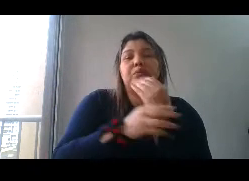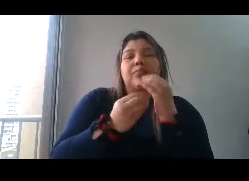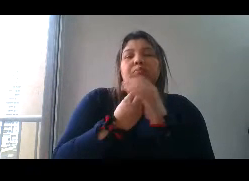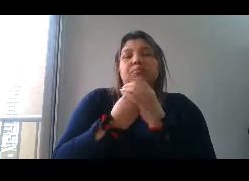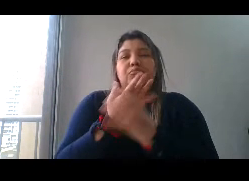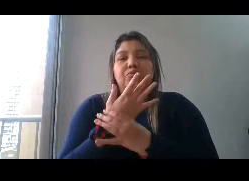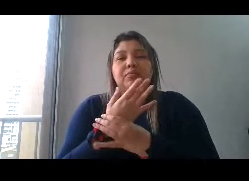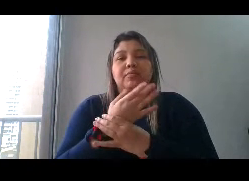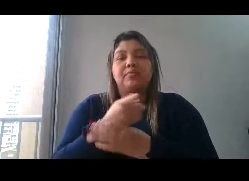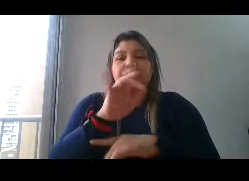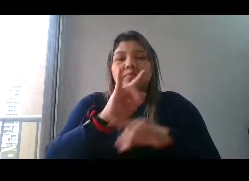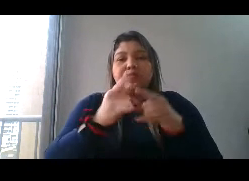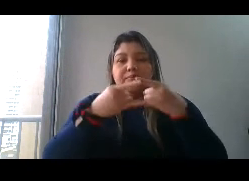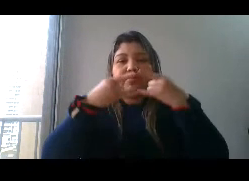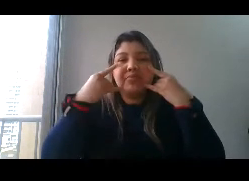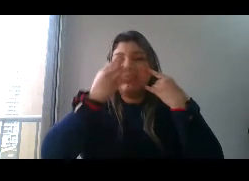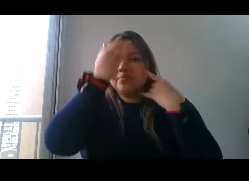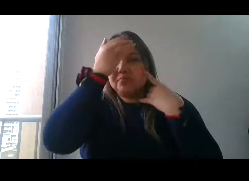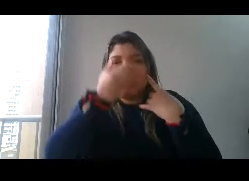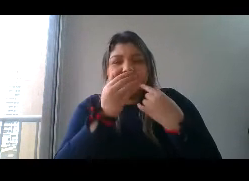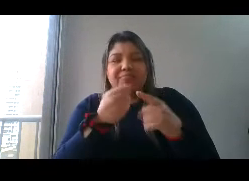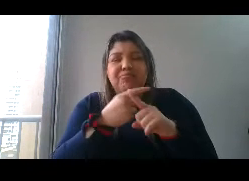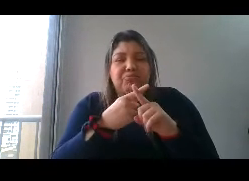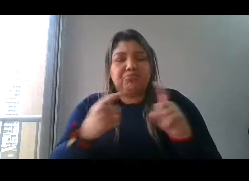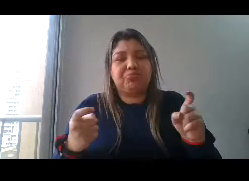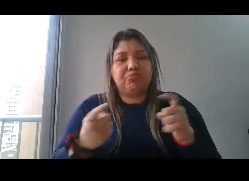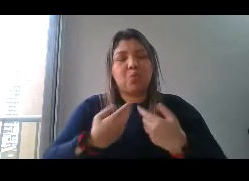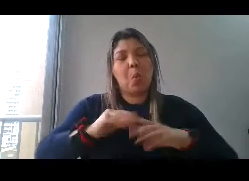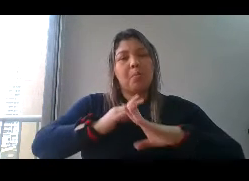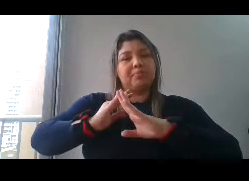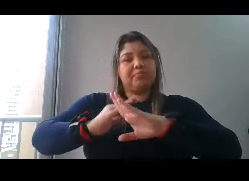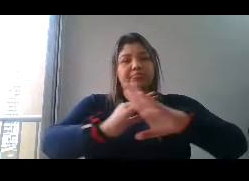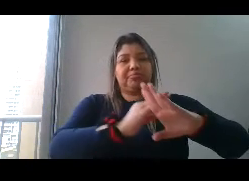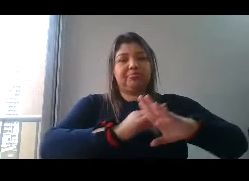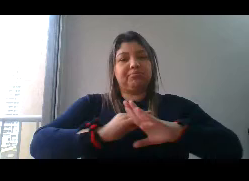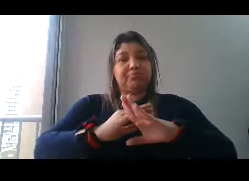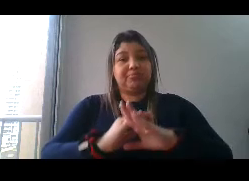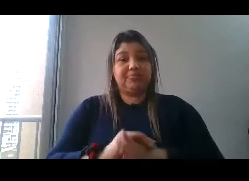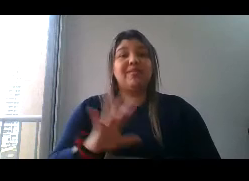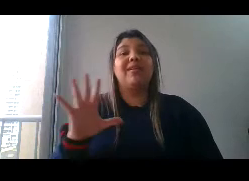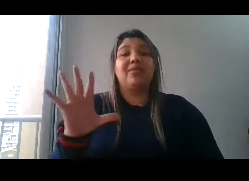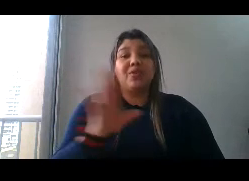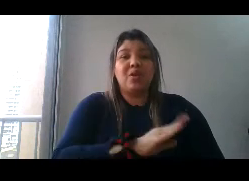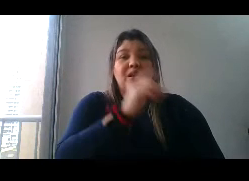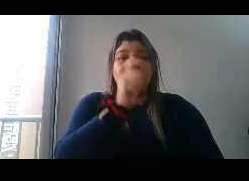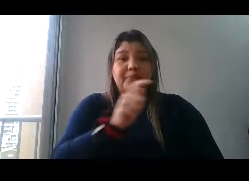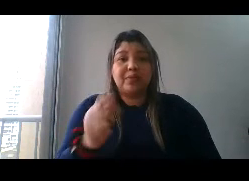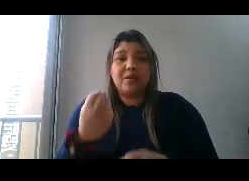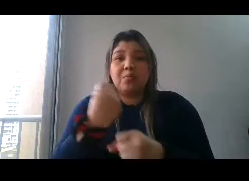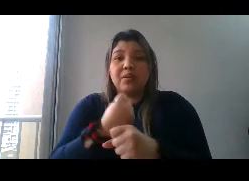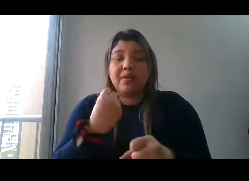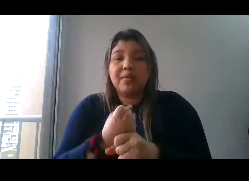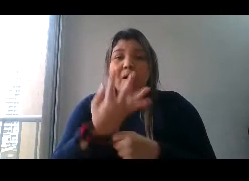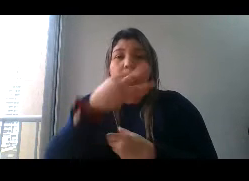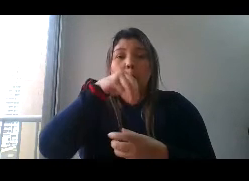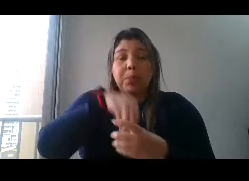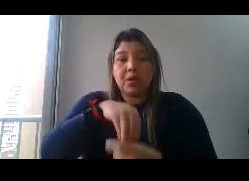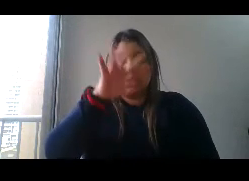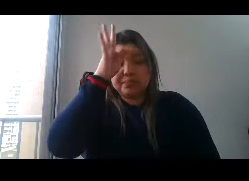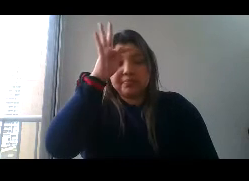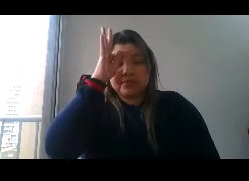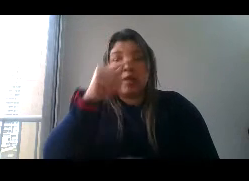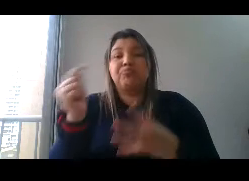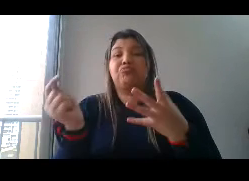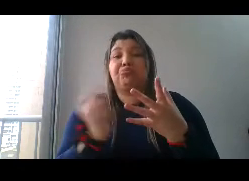en un momento dado prestar servicios de salud, cuáles son esos elementos que se deben usar. Y están